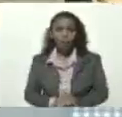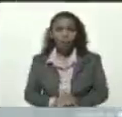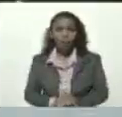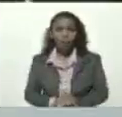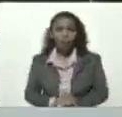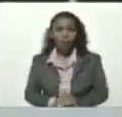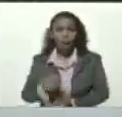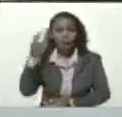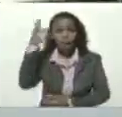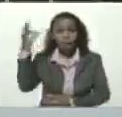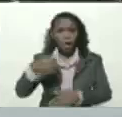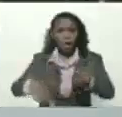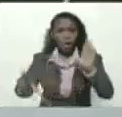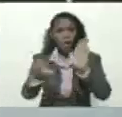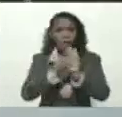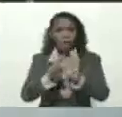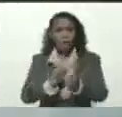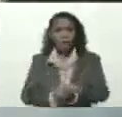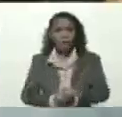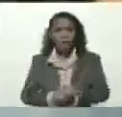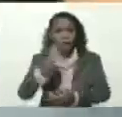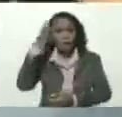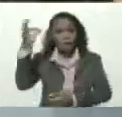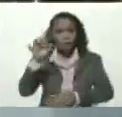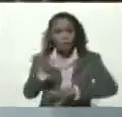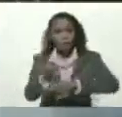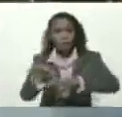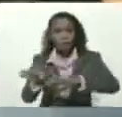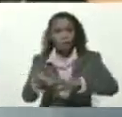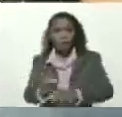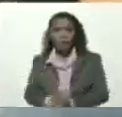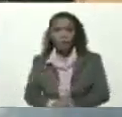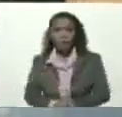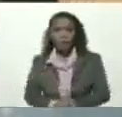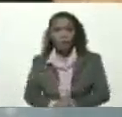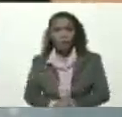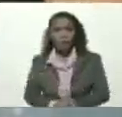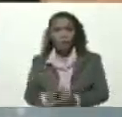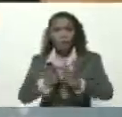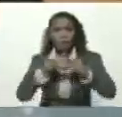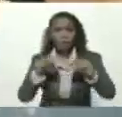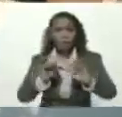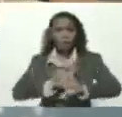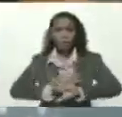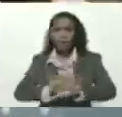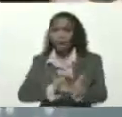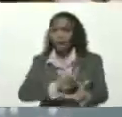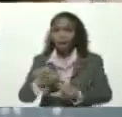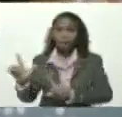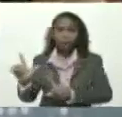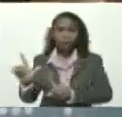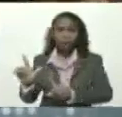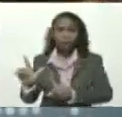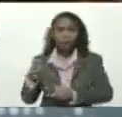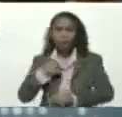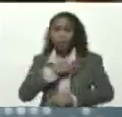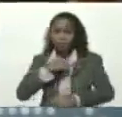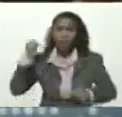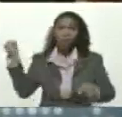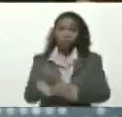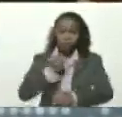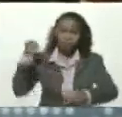los consejos legislativos y los consejos municipales. Todo está listo. Hemos trabajado